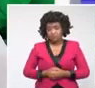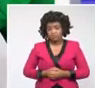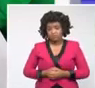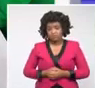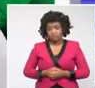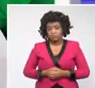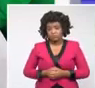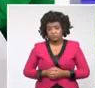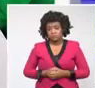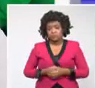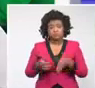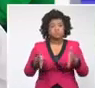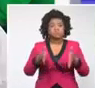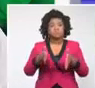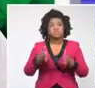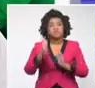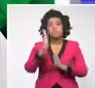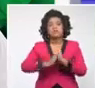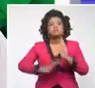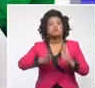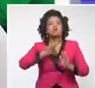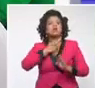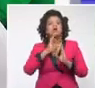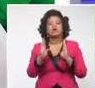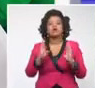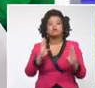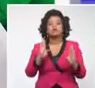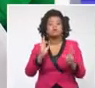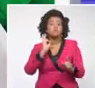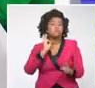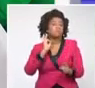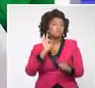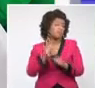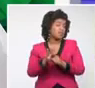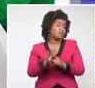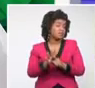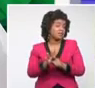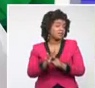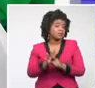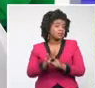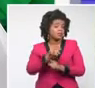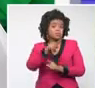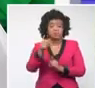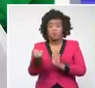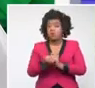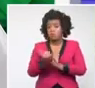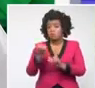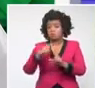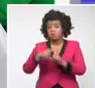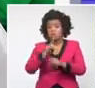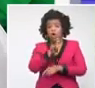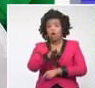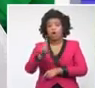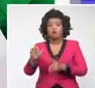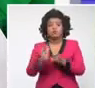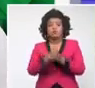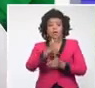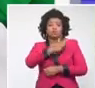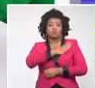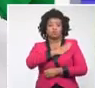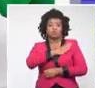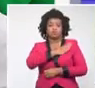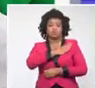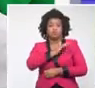mes de enero. Y nosotros vinimos a presentar nuestros primeros casos confirmados el 11 de marzo. Y ya